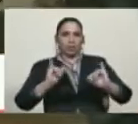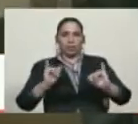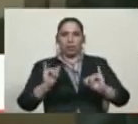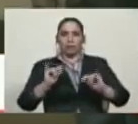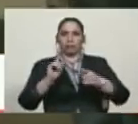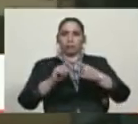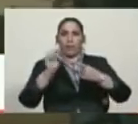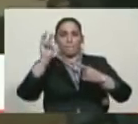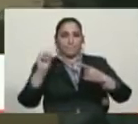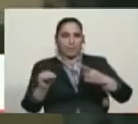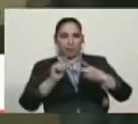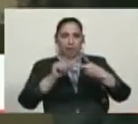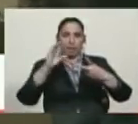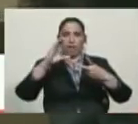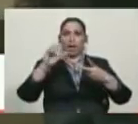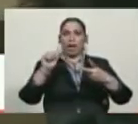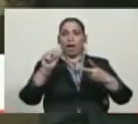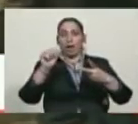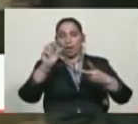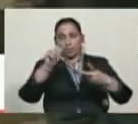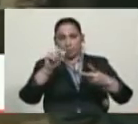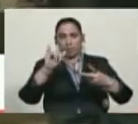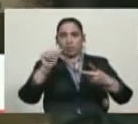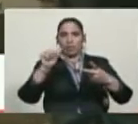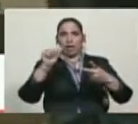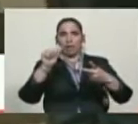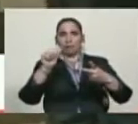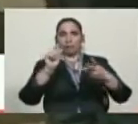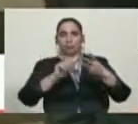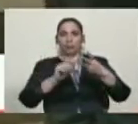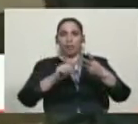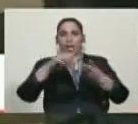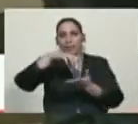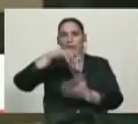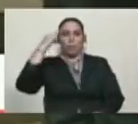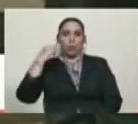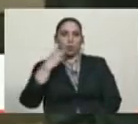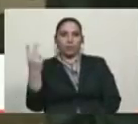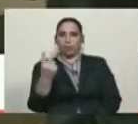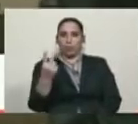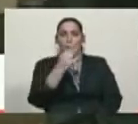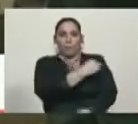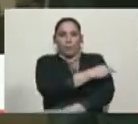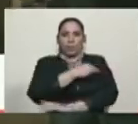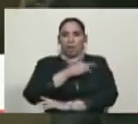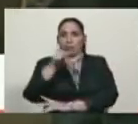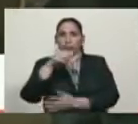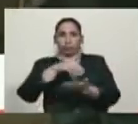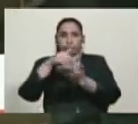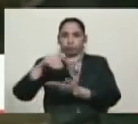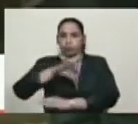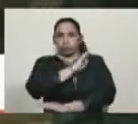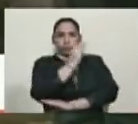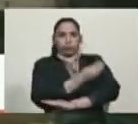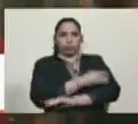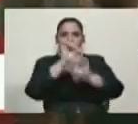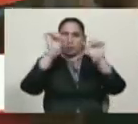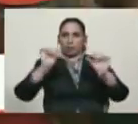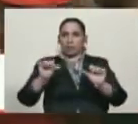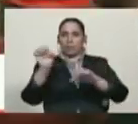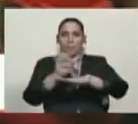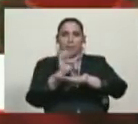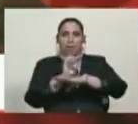el periférico de catia y el hospital ruiz y páez de bolívar con estos insumos se fortalecerían la parte de emergencia